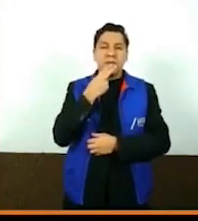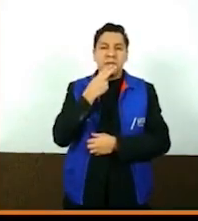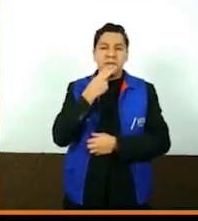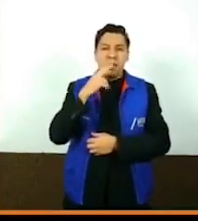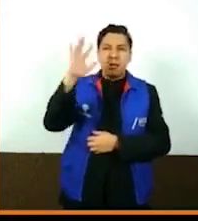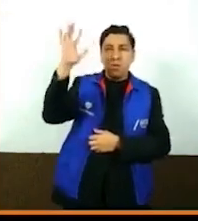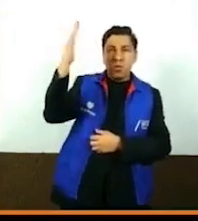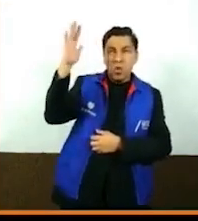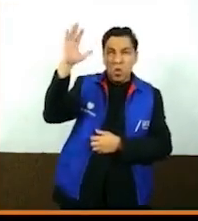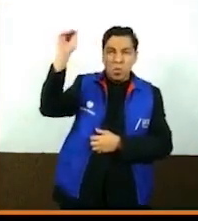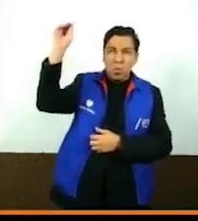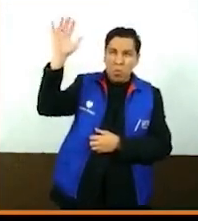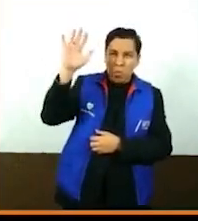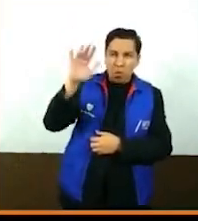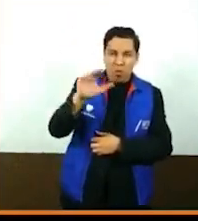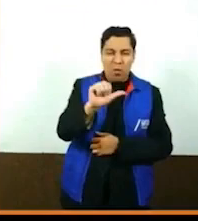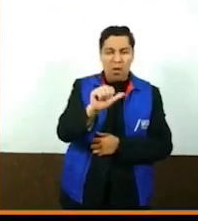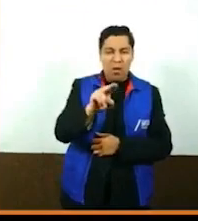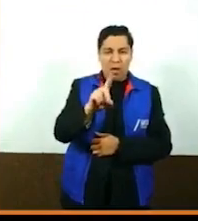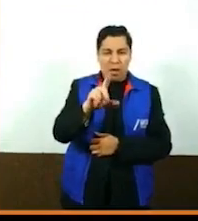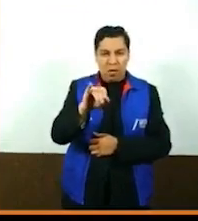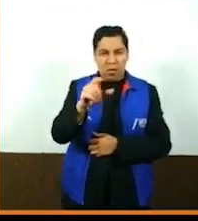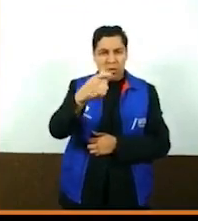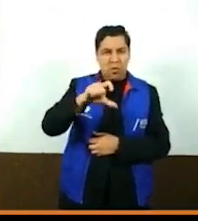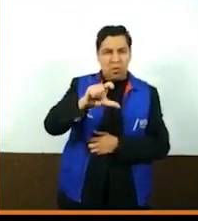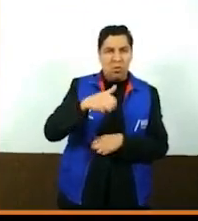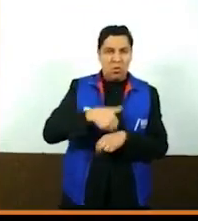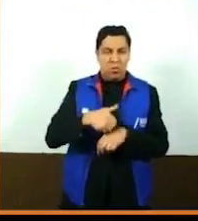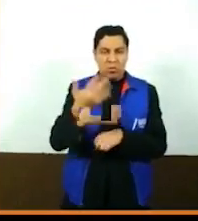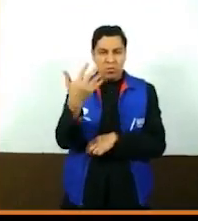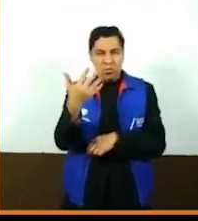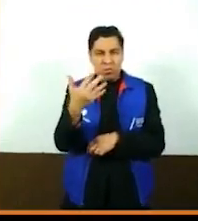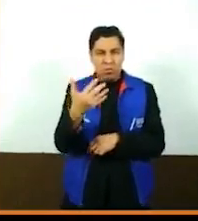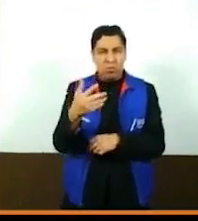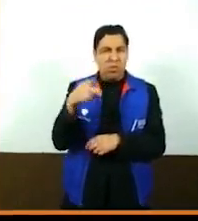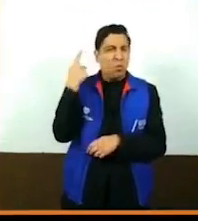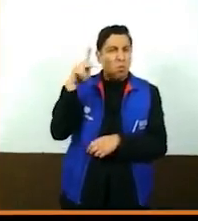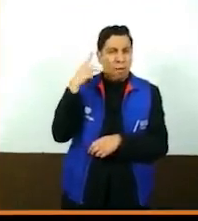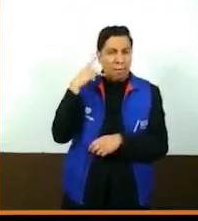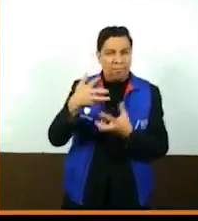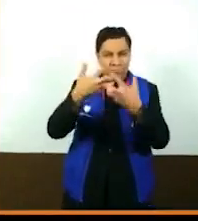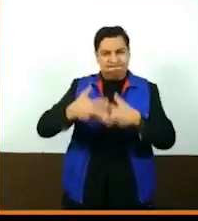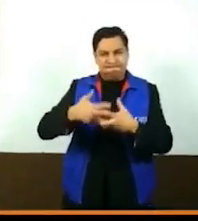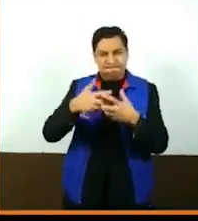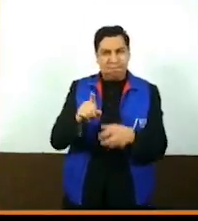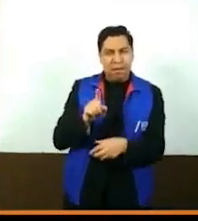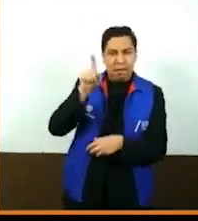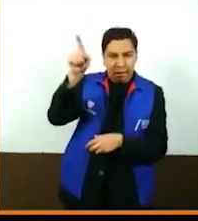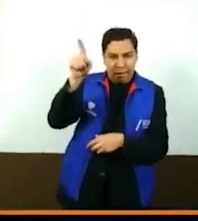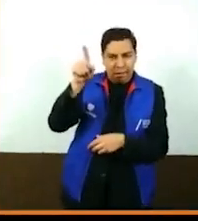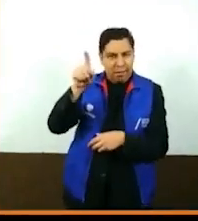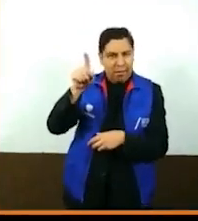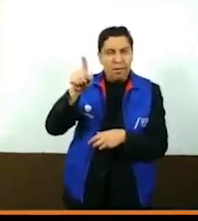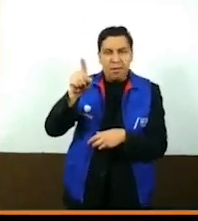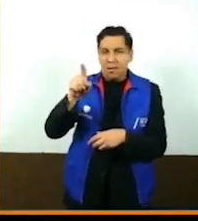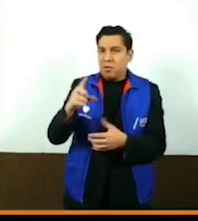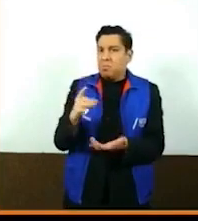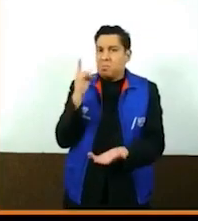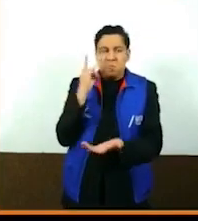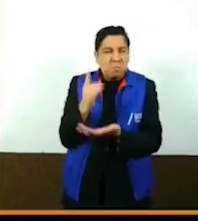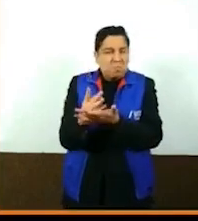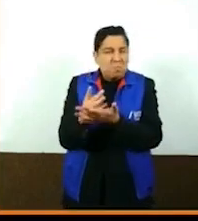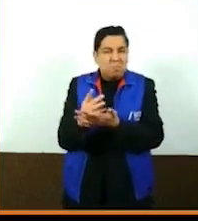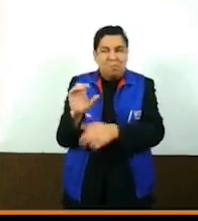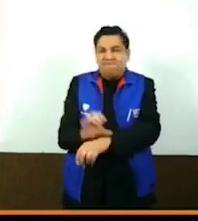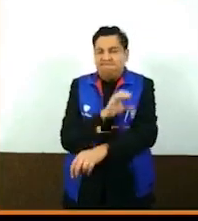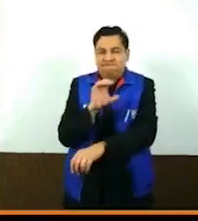energía solar para producir el Audi Q5 que estamos produciendo en San José, Chiapa, Puebla. Y estamos en aras para poder cerrar